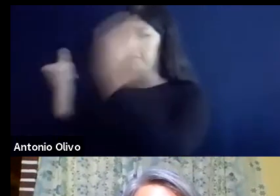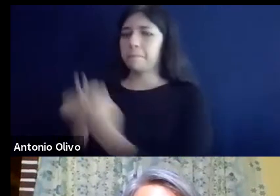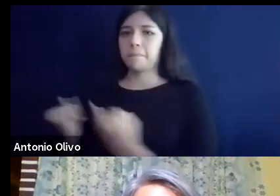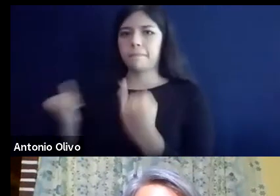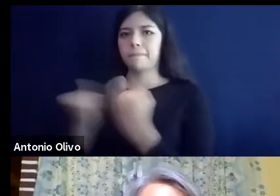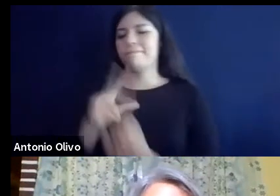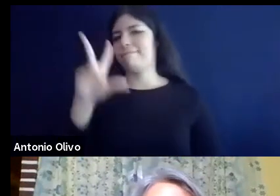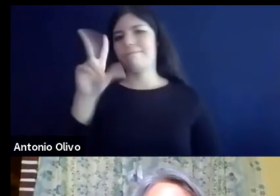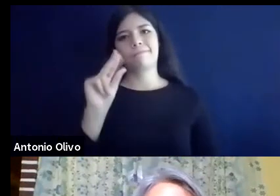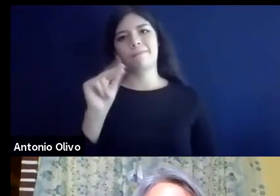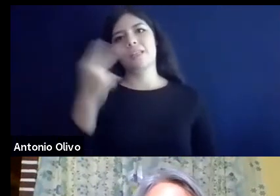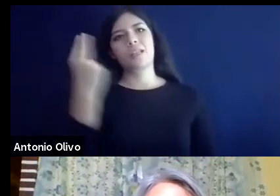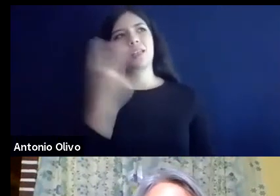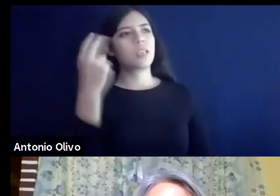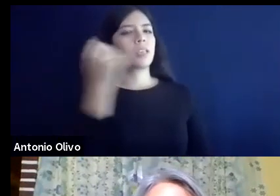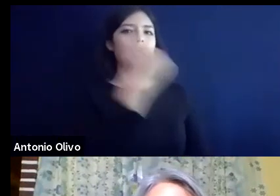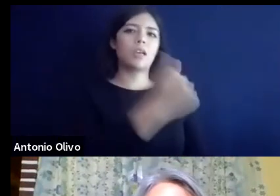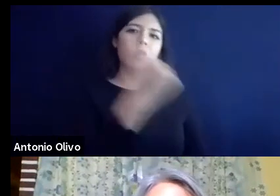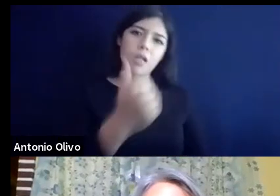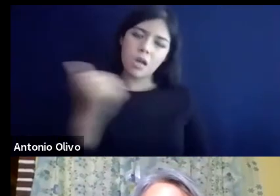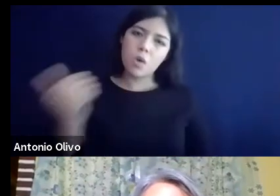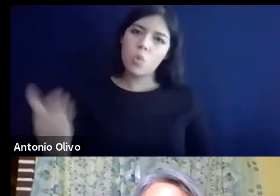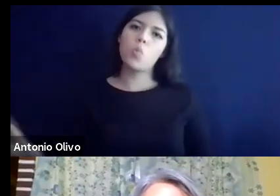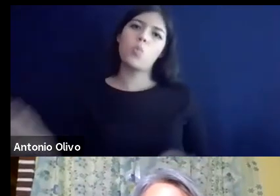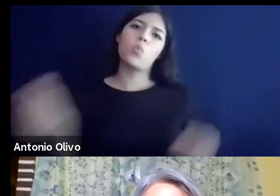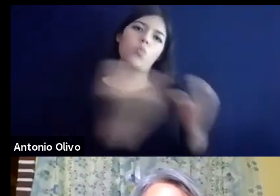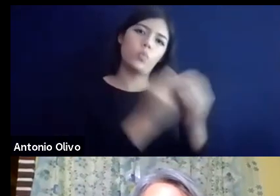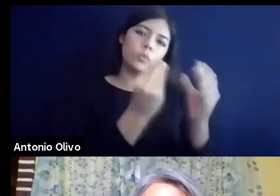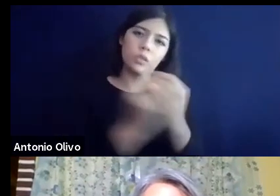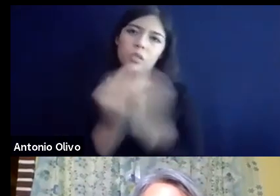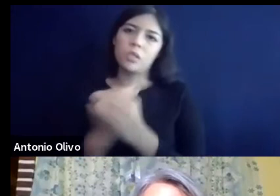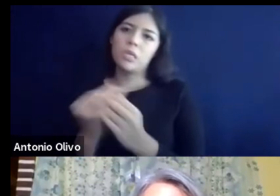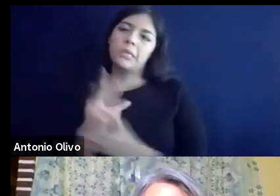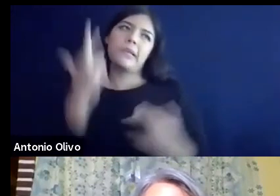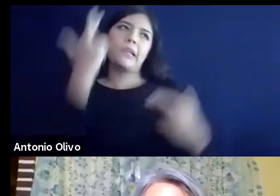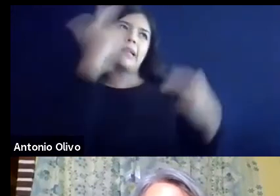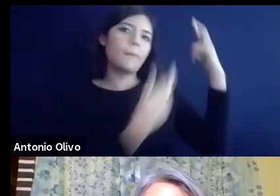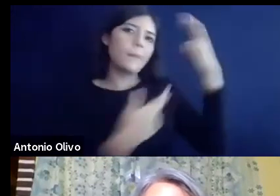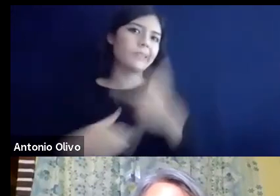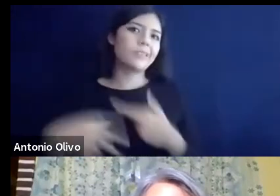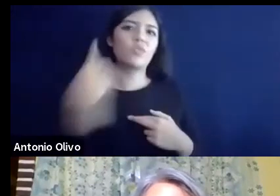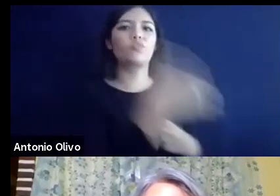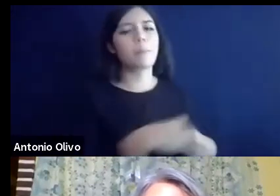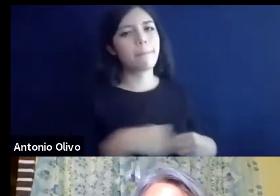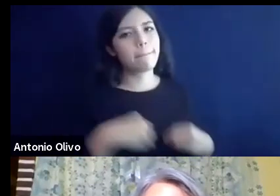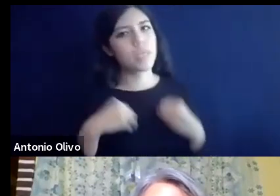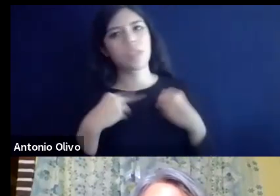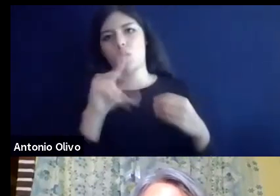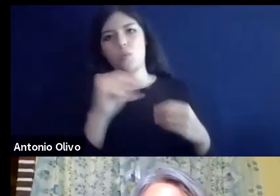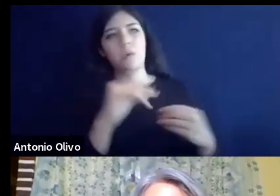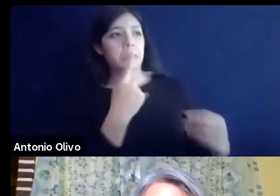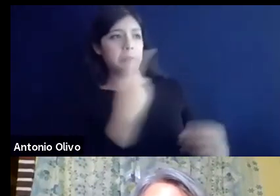especialista, hay que utilizar la ciencia específicamente que tiene, cuáles son sus limitantes, ¿no? Y ya el doctor te